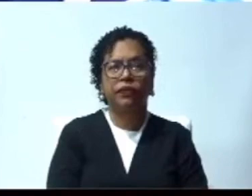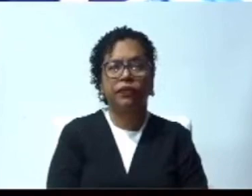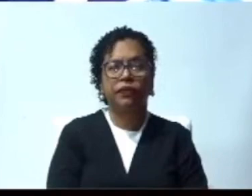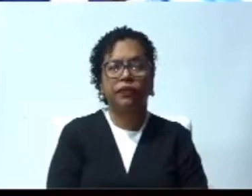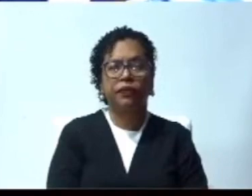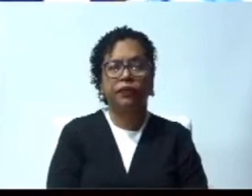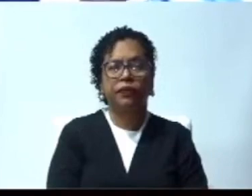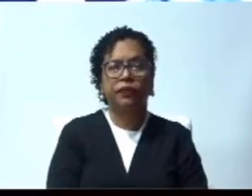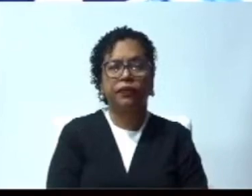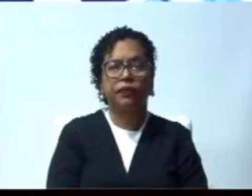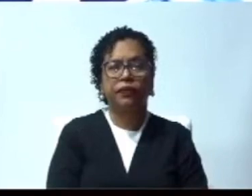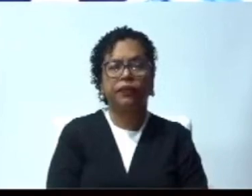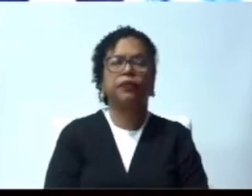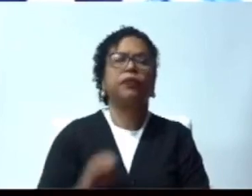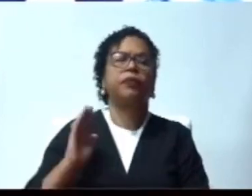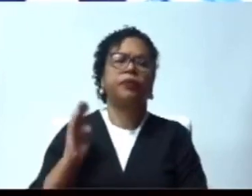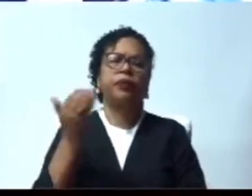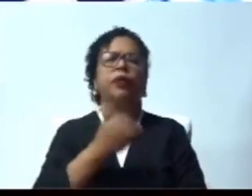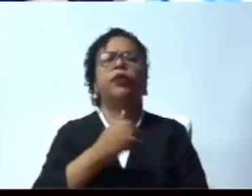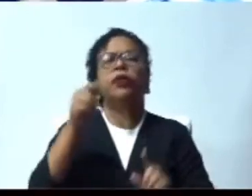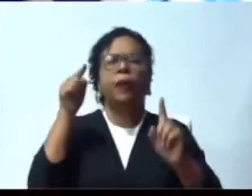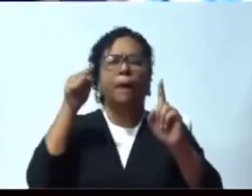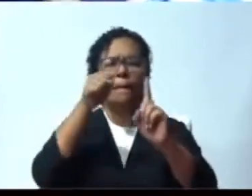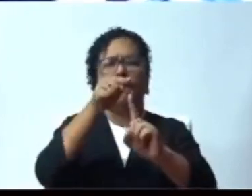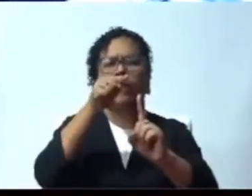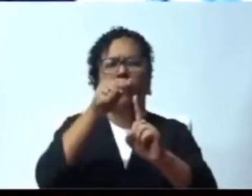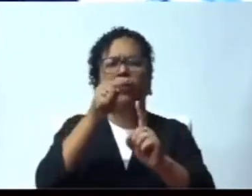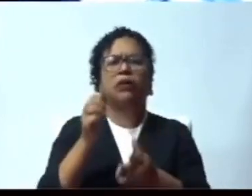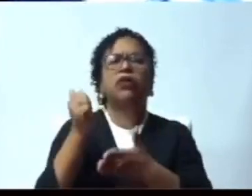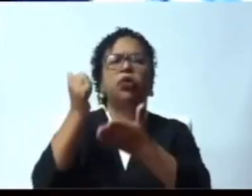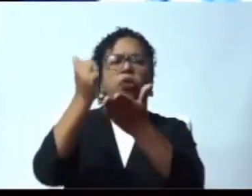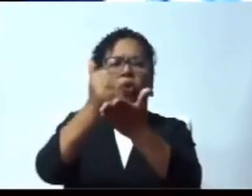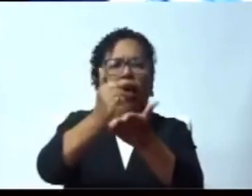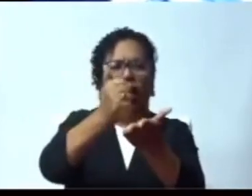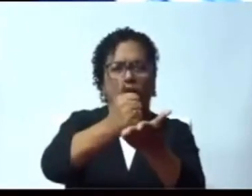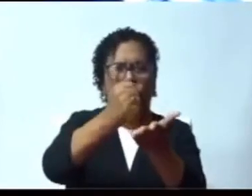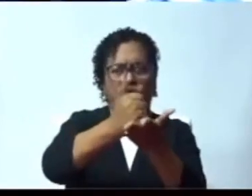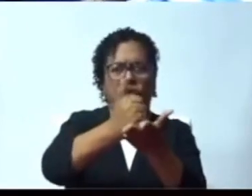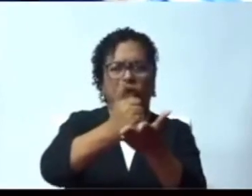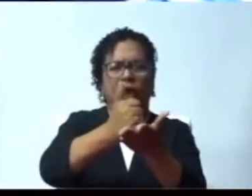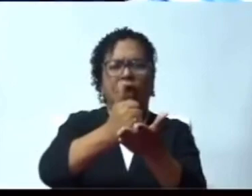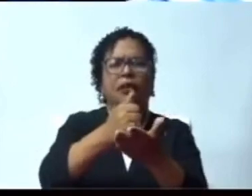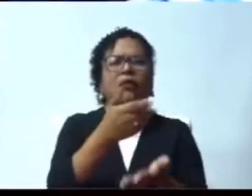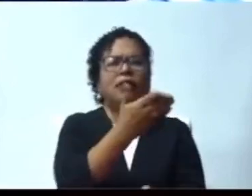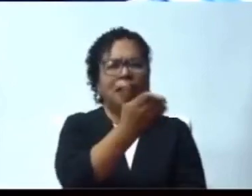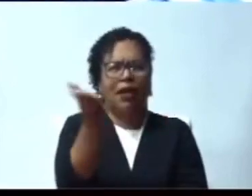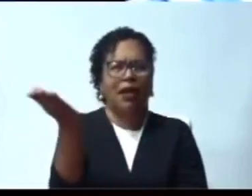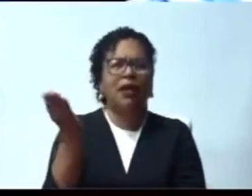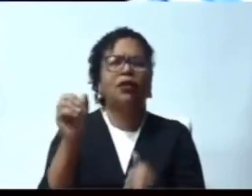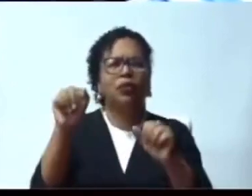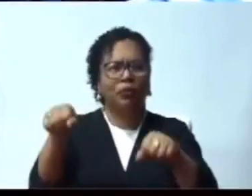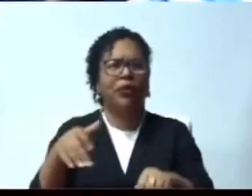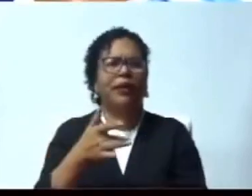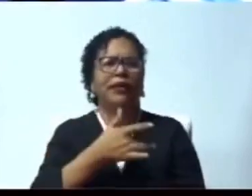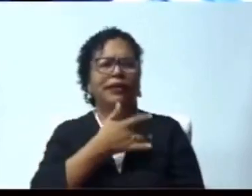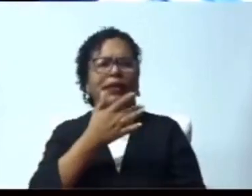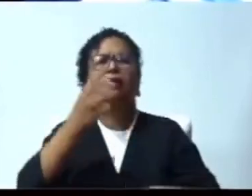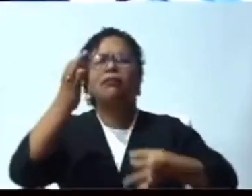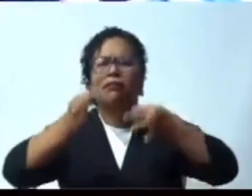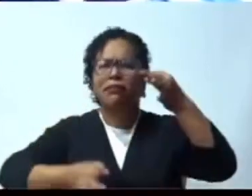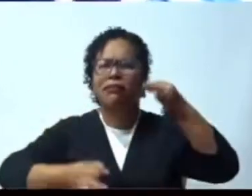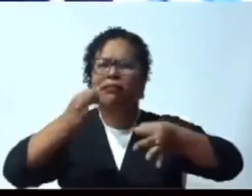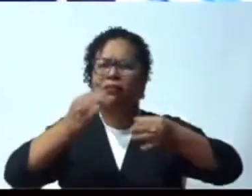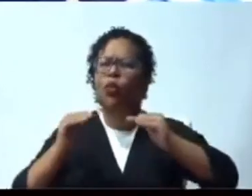esas demarcaciones que tradicionalmente han estado regidas solo por los tribunales de los municipios